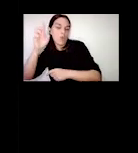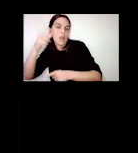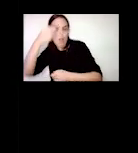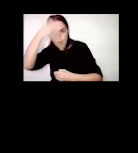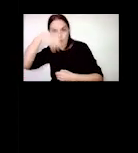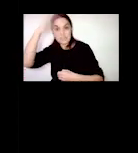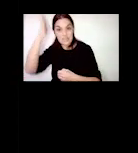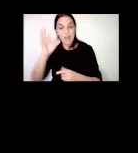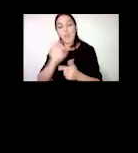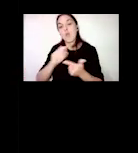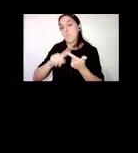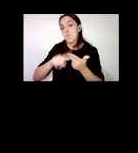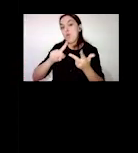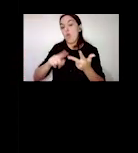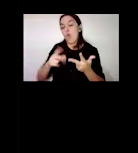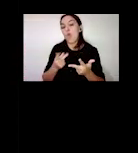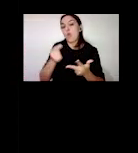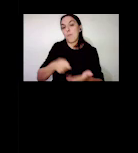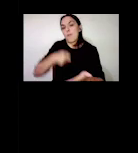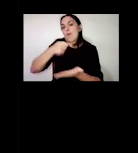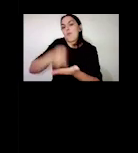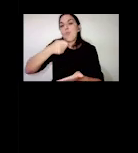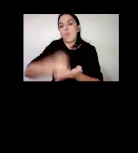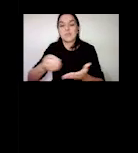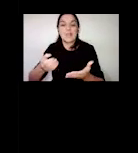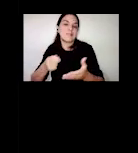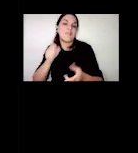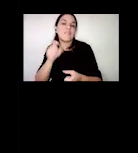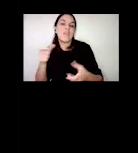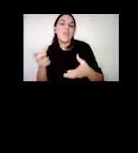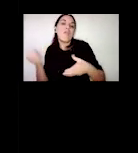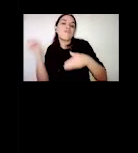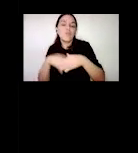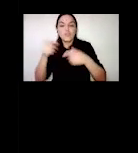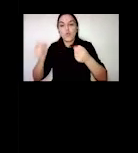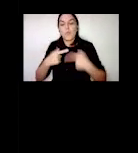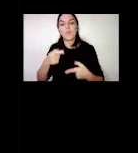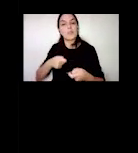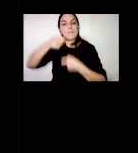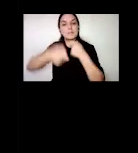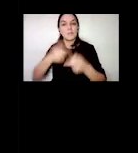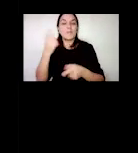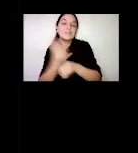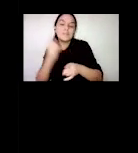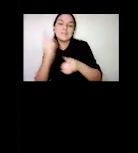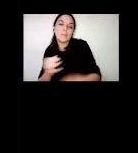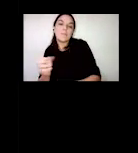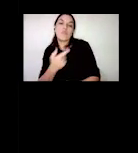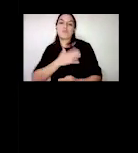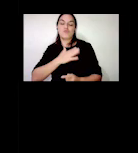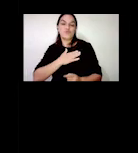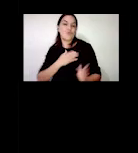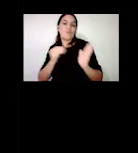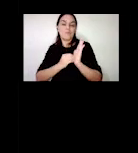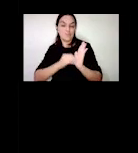bien compra otras partes de estos con fondos comunes de inversión, pero siempre él como titular. Ahora bien, vamos a suponer que